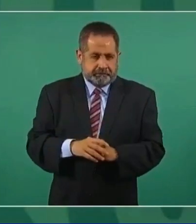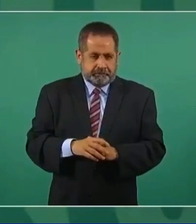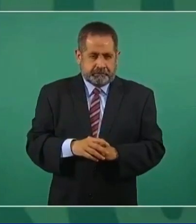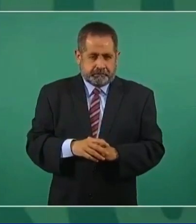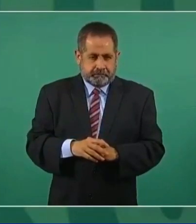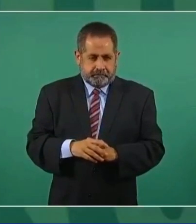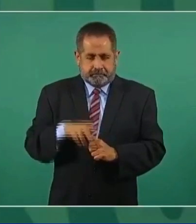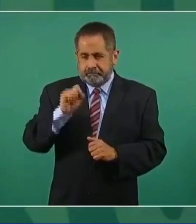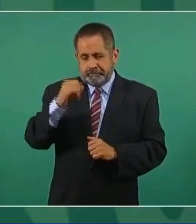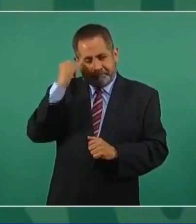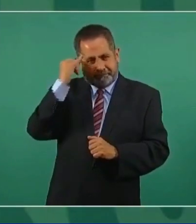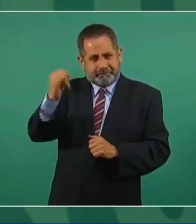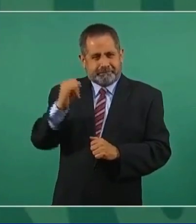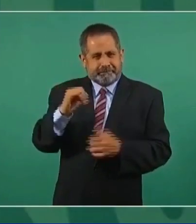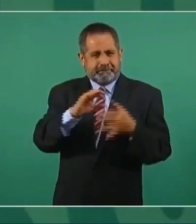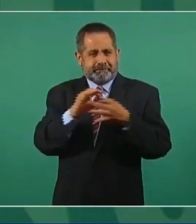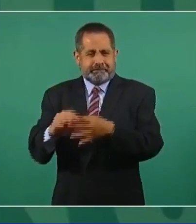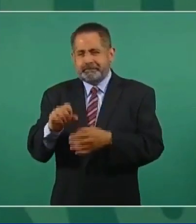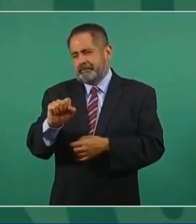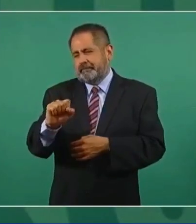el salinismo,